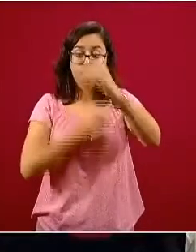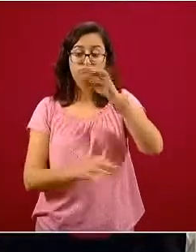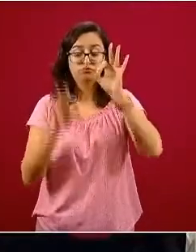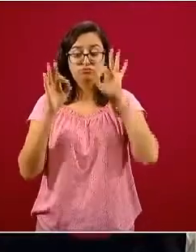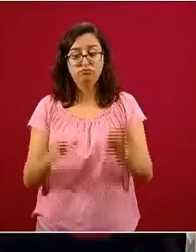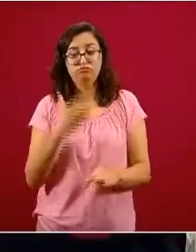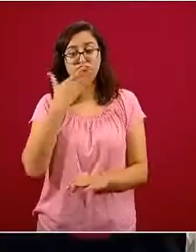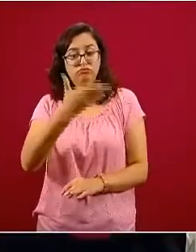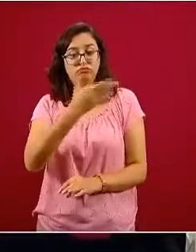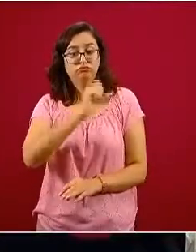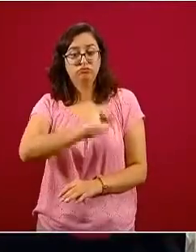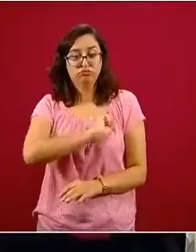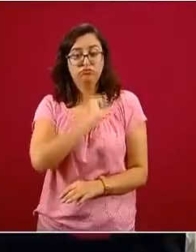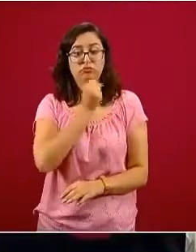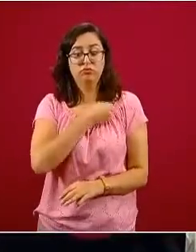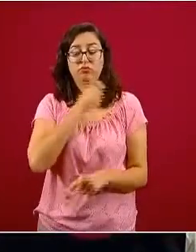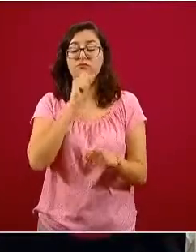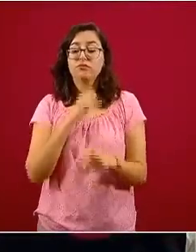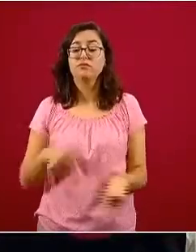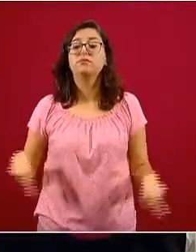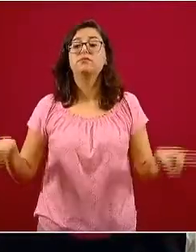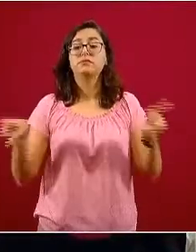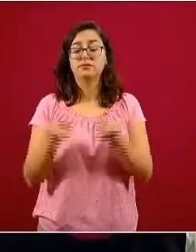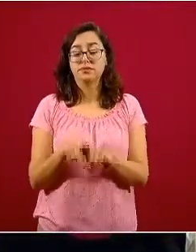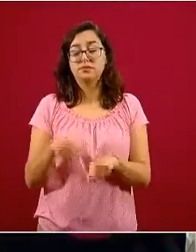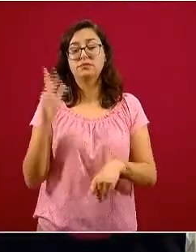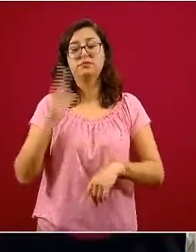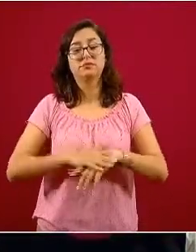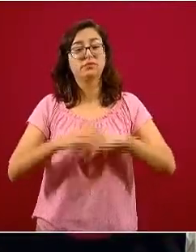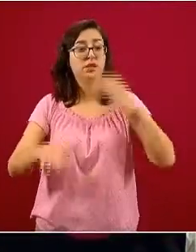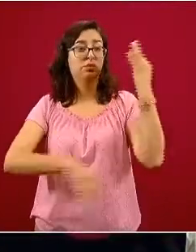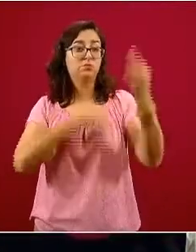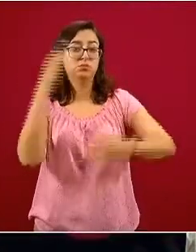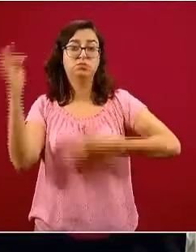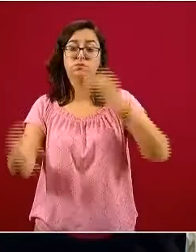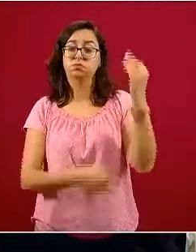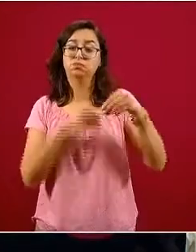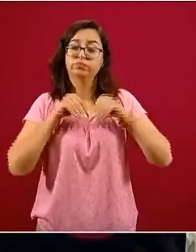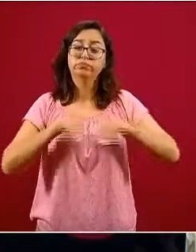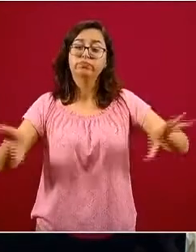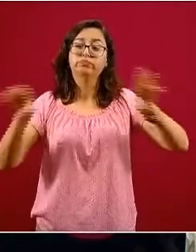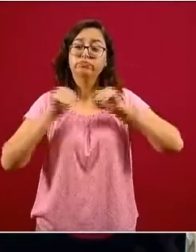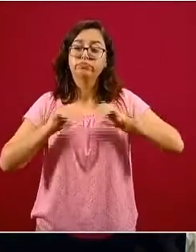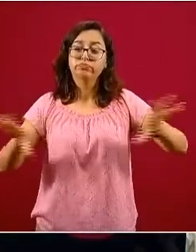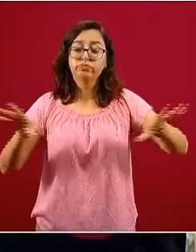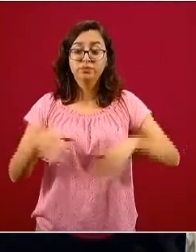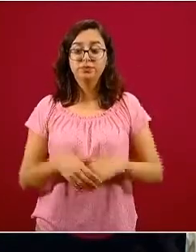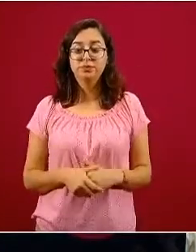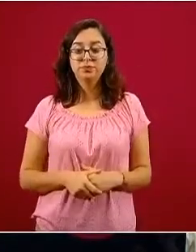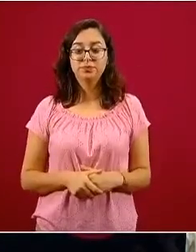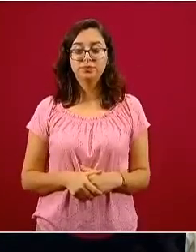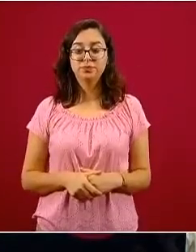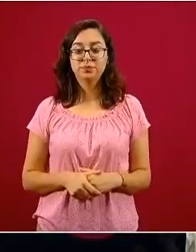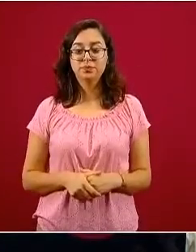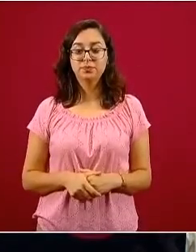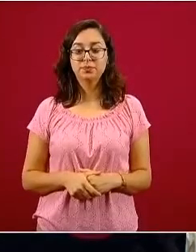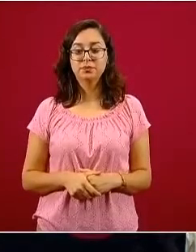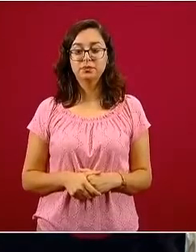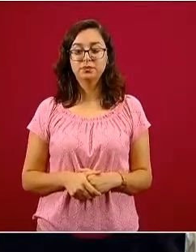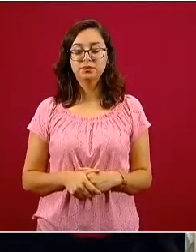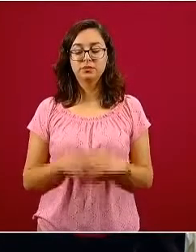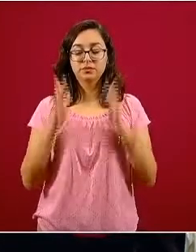saludable, y desde luego con el uso de medios masivos de comunicación. La siguiente, por